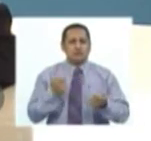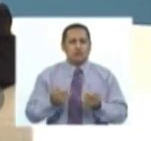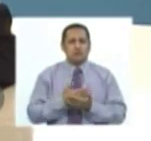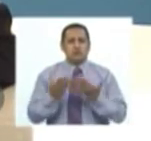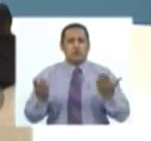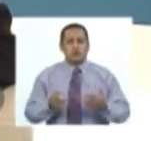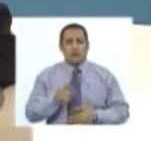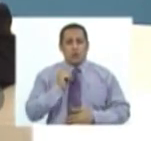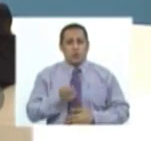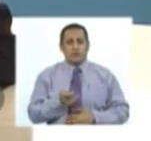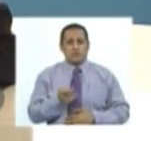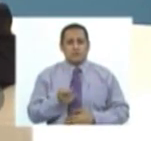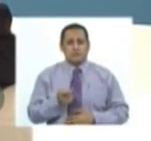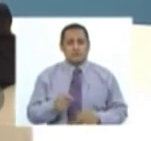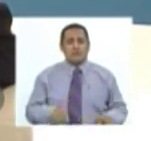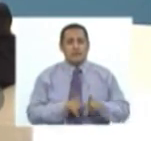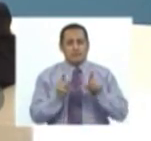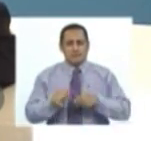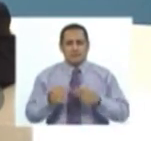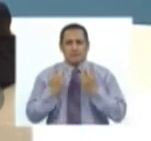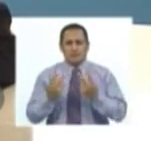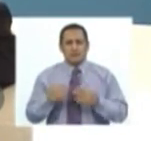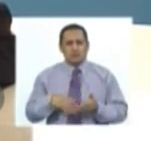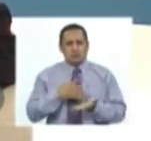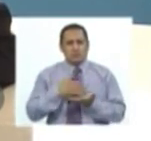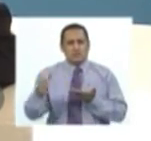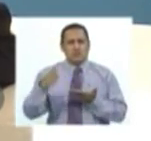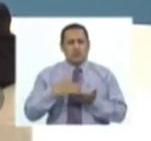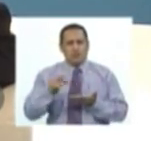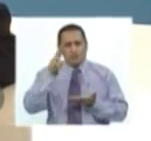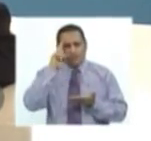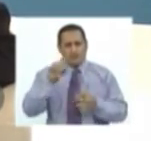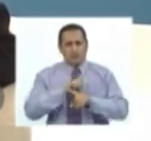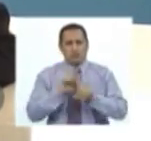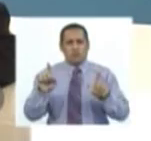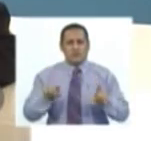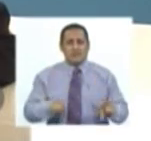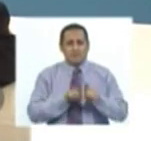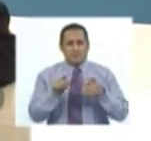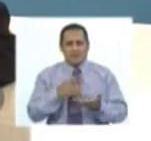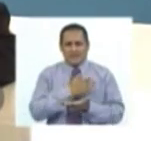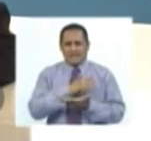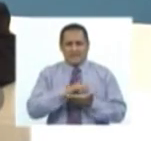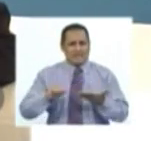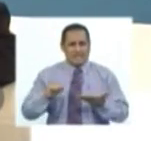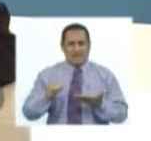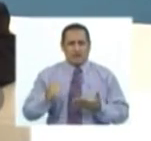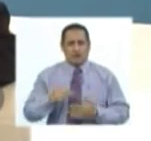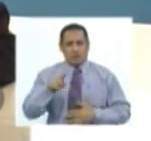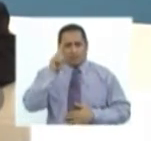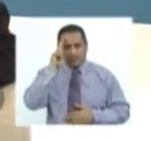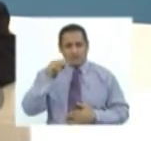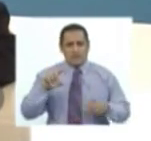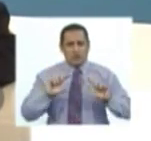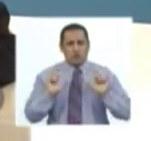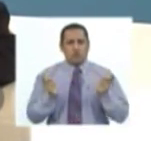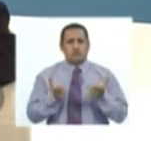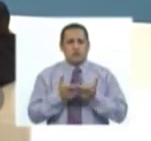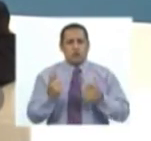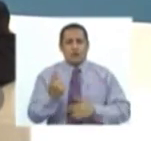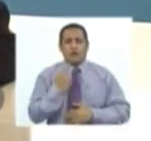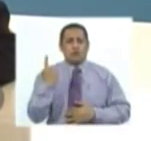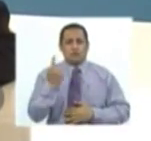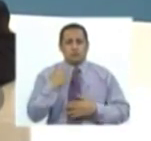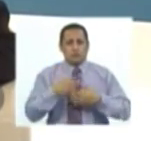la Magistratura, es objeto de un retiro de confianza, y para ese retiro de confianza el Consejo Ejecutivo de